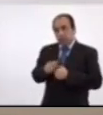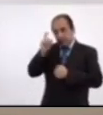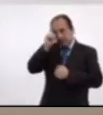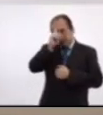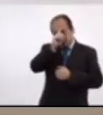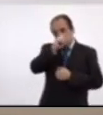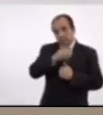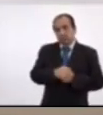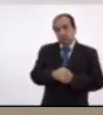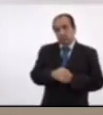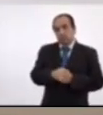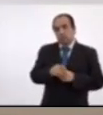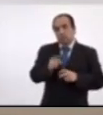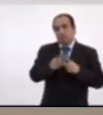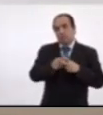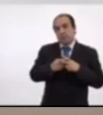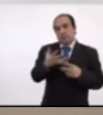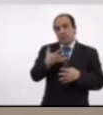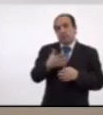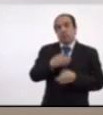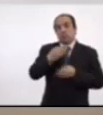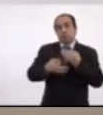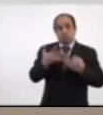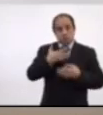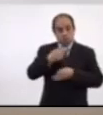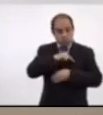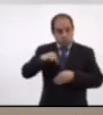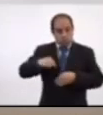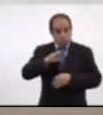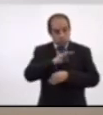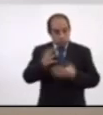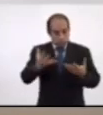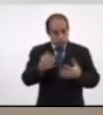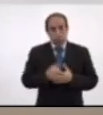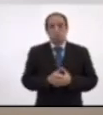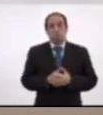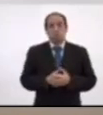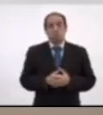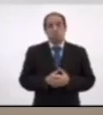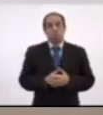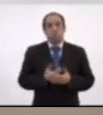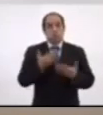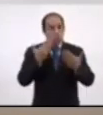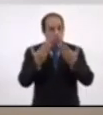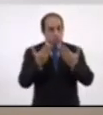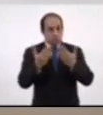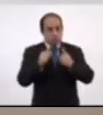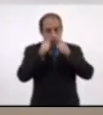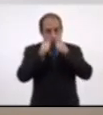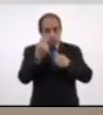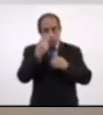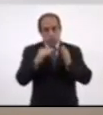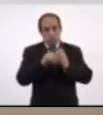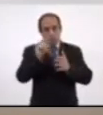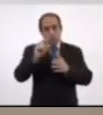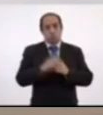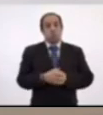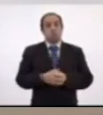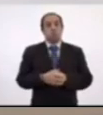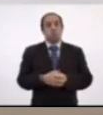difícil de calcular. Todo lo que nosotros que podemos hacer es comparar lo que se atendió en 2020